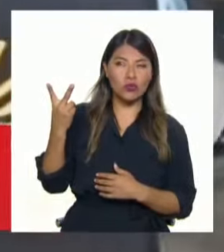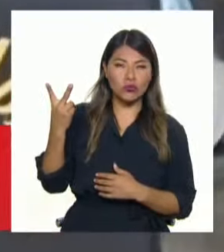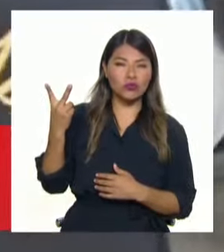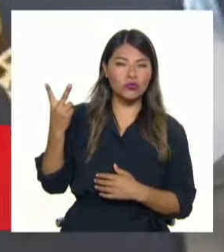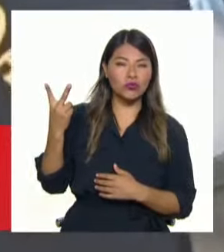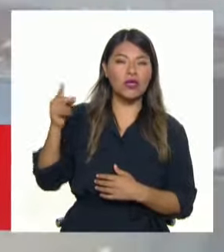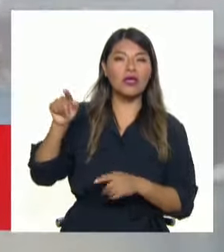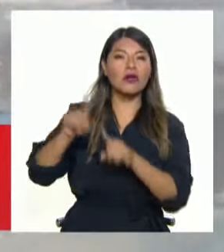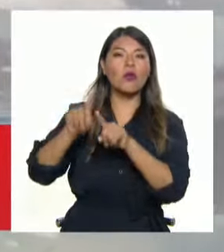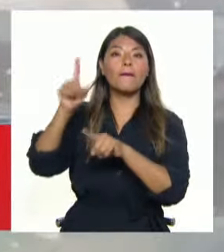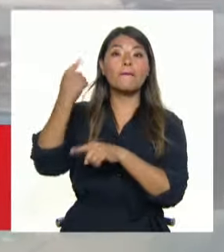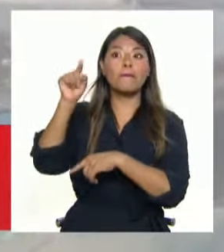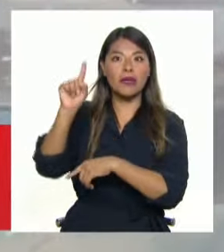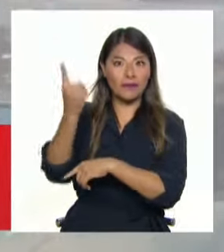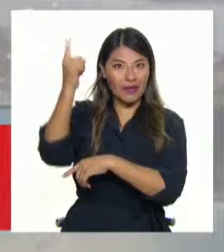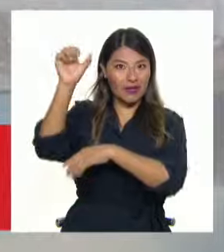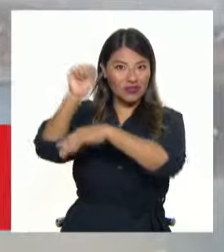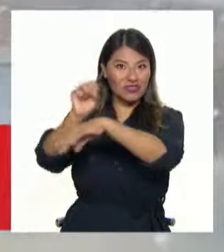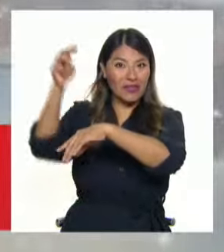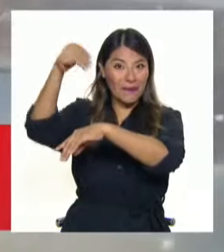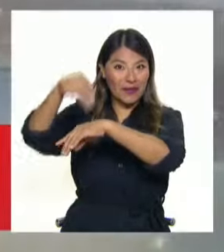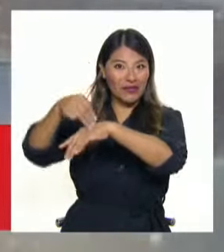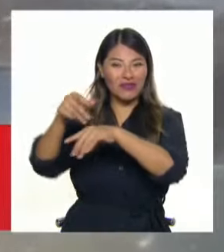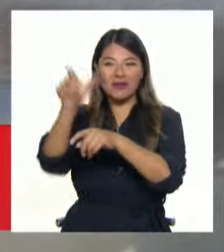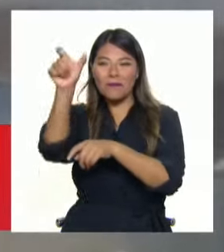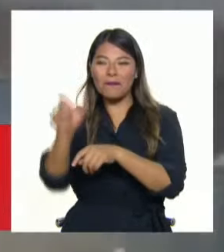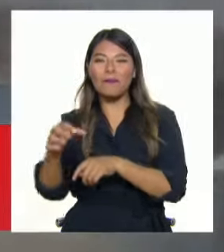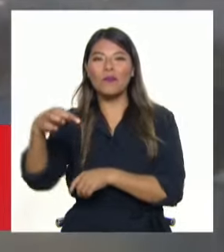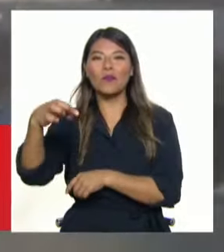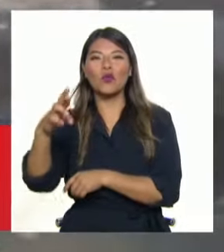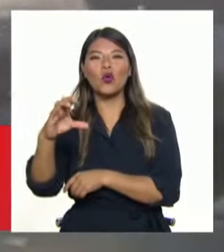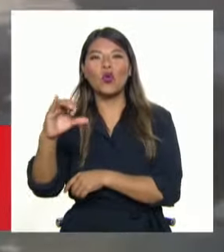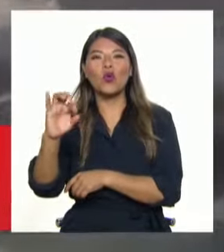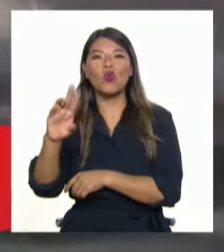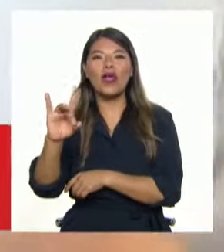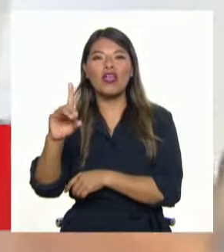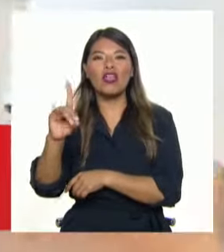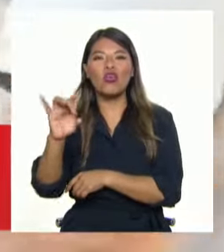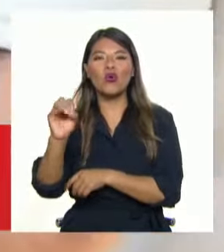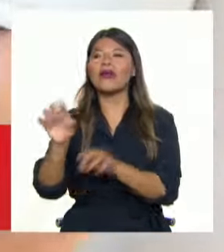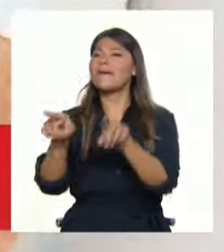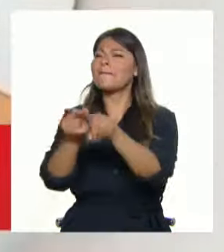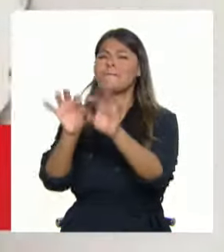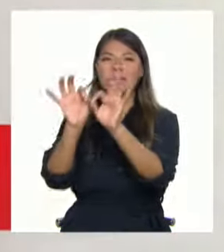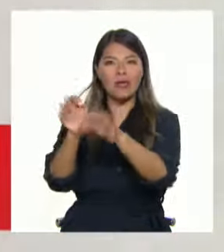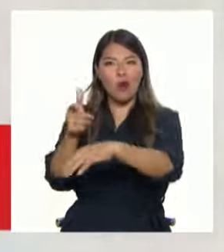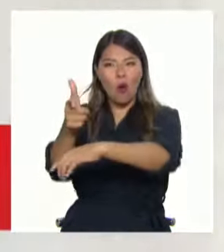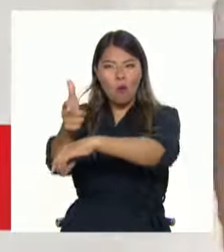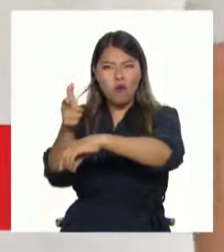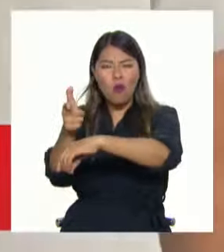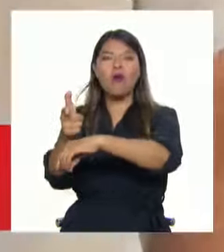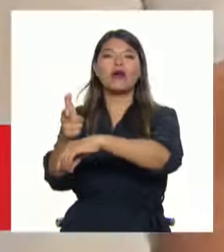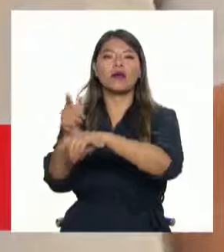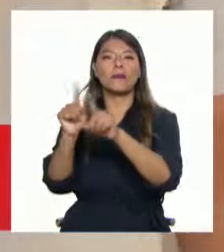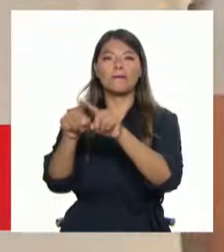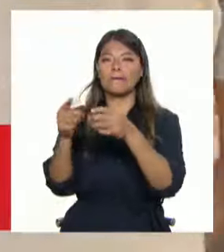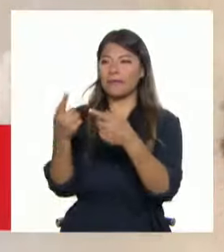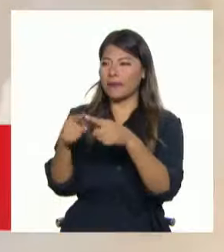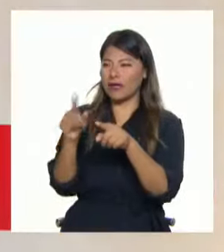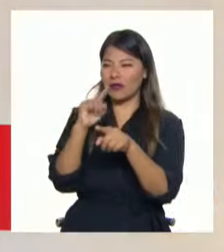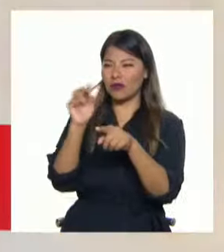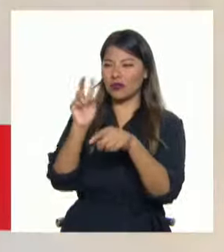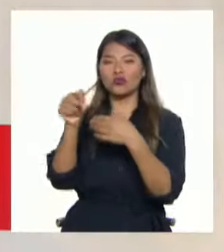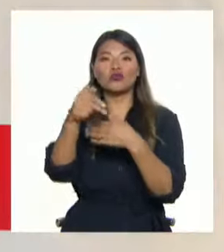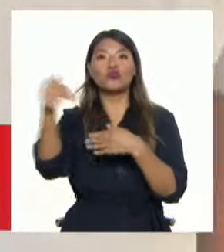el procurador regional de San Martín, don Eligio Mori, que también presenta el mismo atentado, pero en la parte